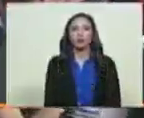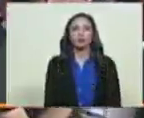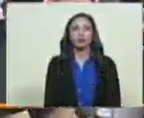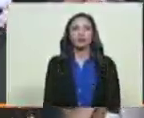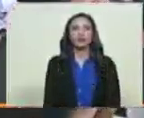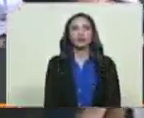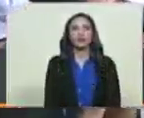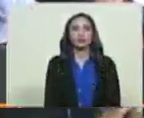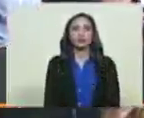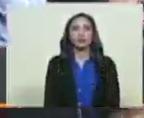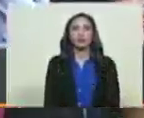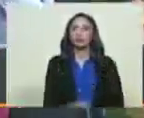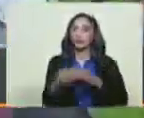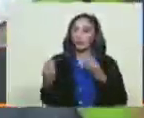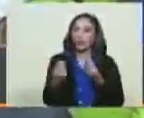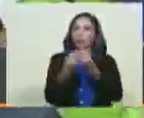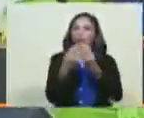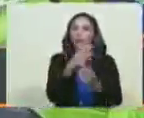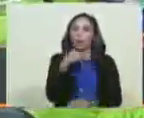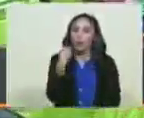junto a la juventud